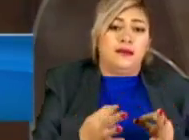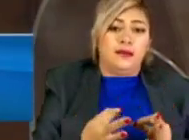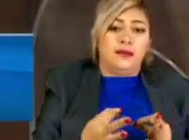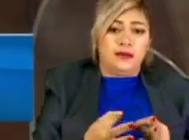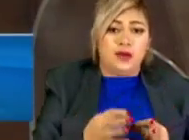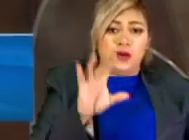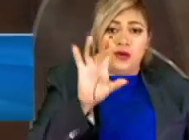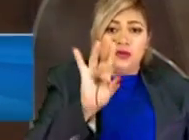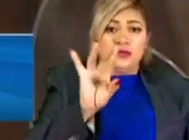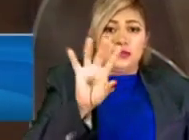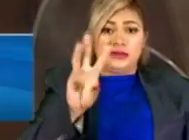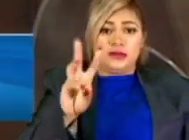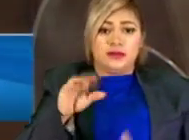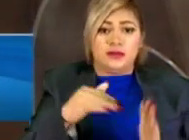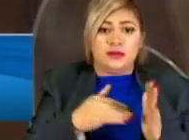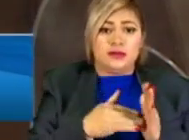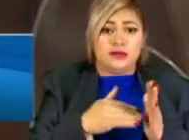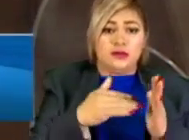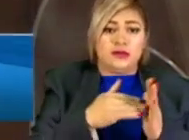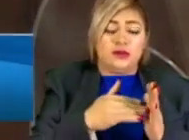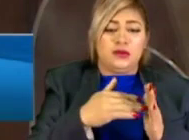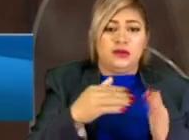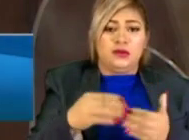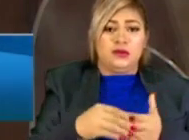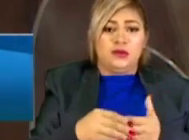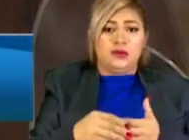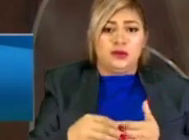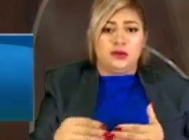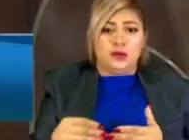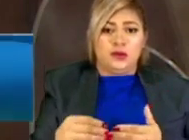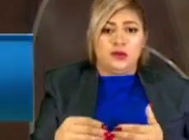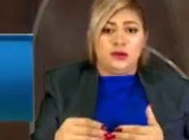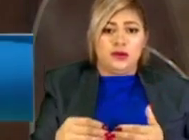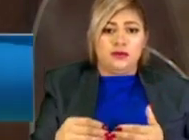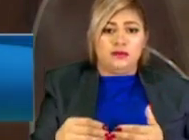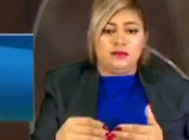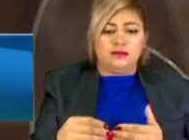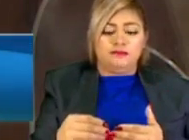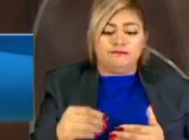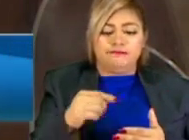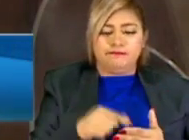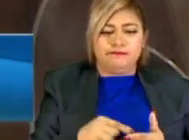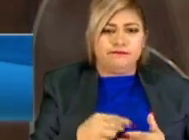86 millones de balboas distribuidos así.